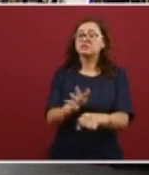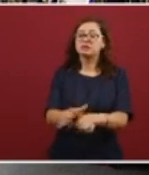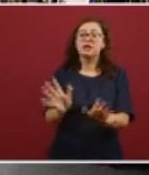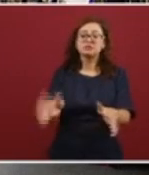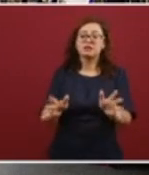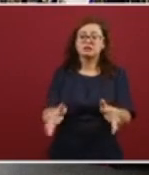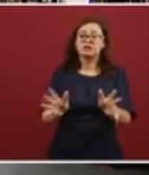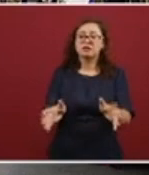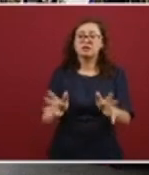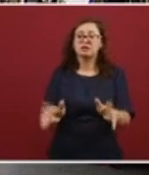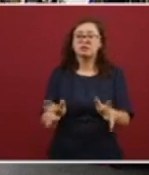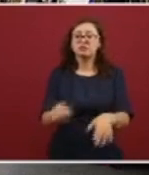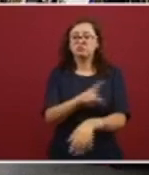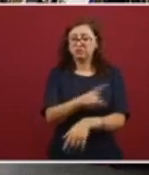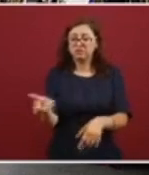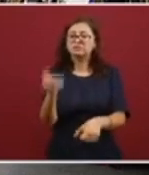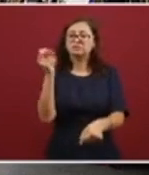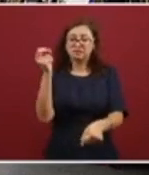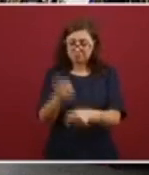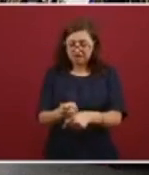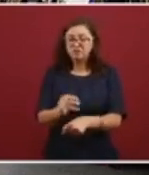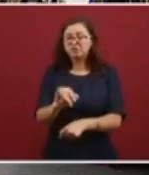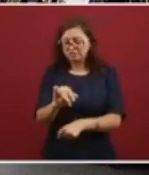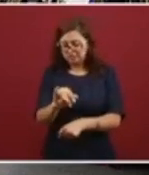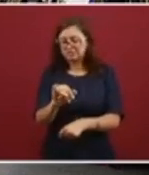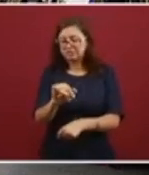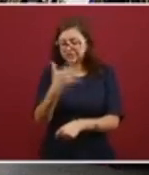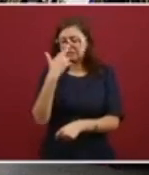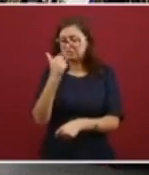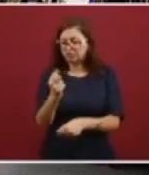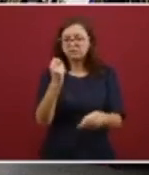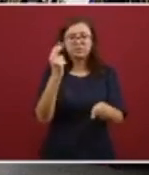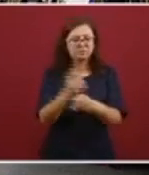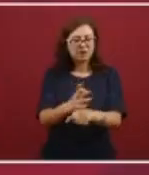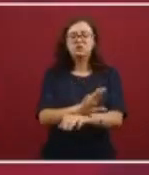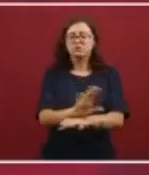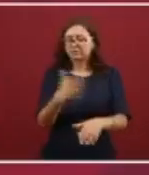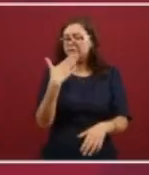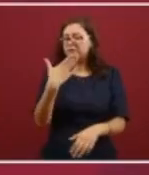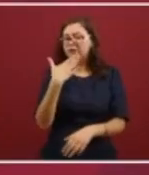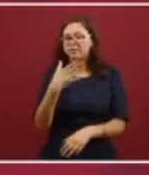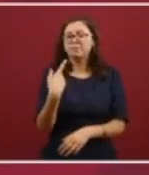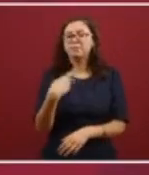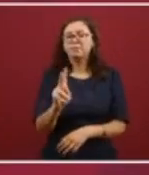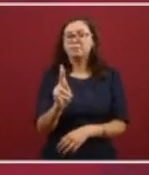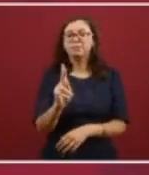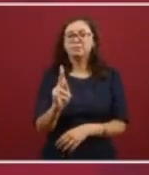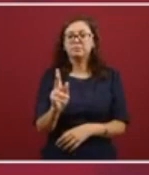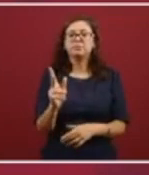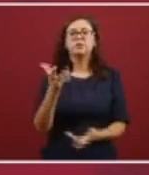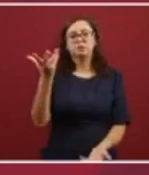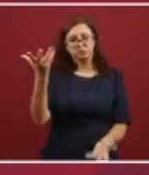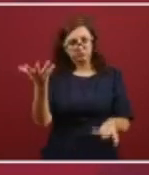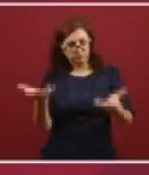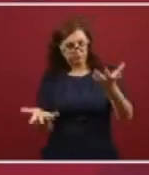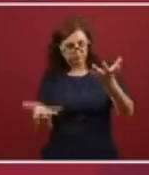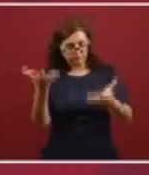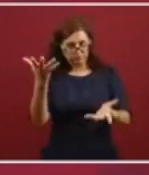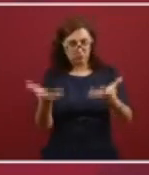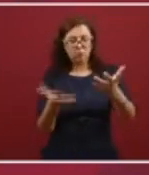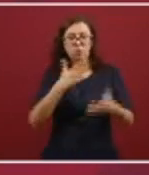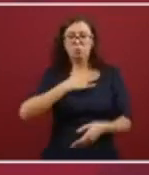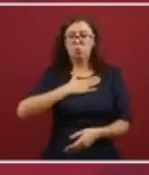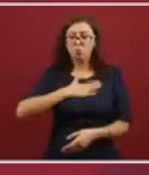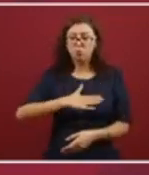Ya. Son los que llegan más temprano, sí. Todo tiene una explicación, pero digo, para balancear, sí. Es que